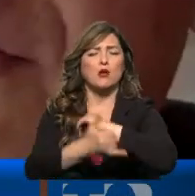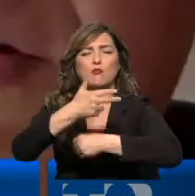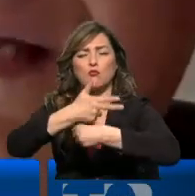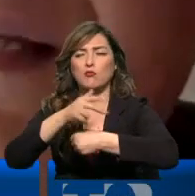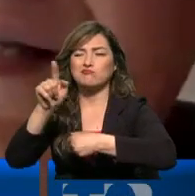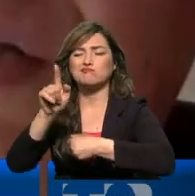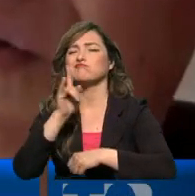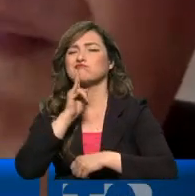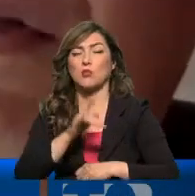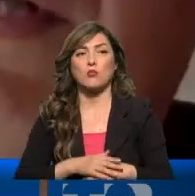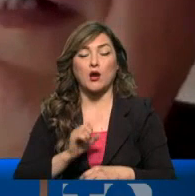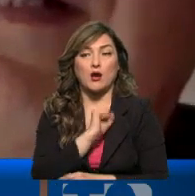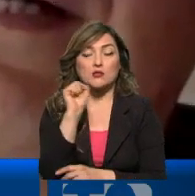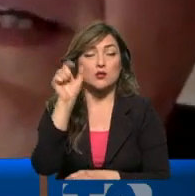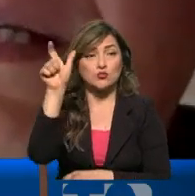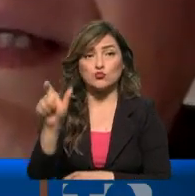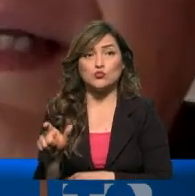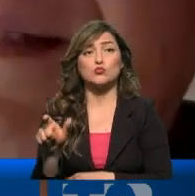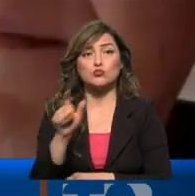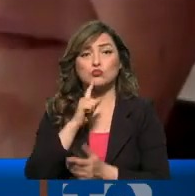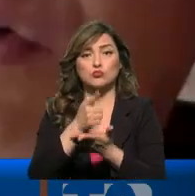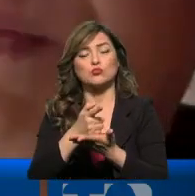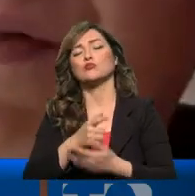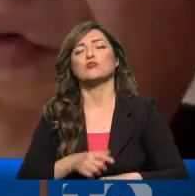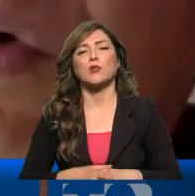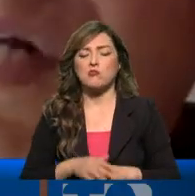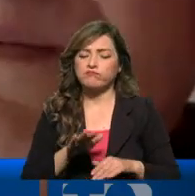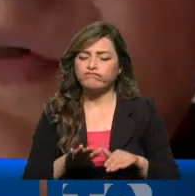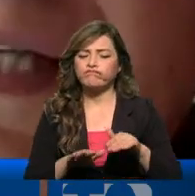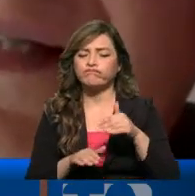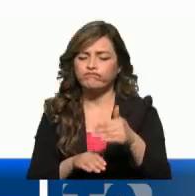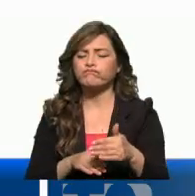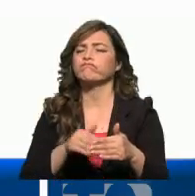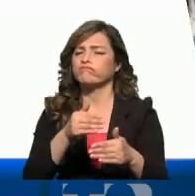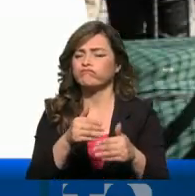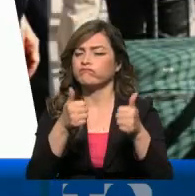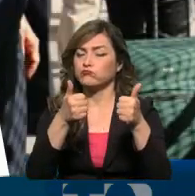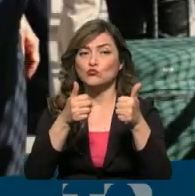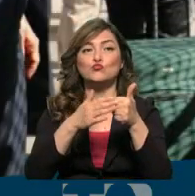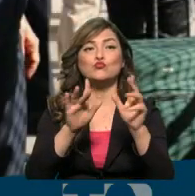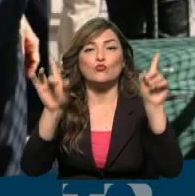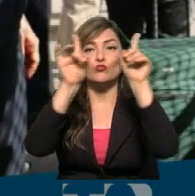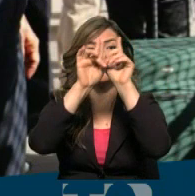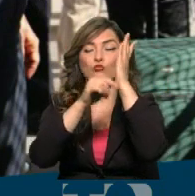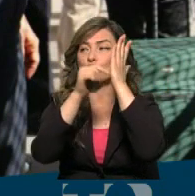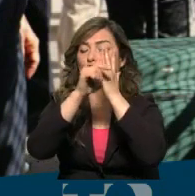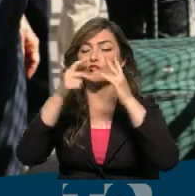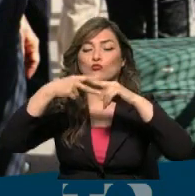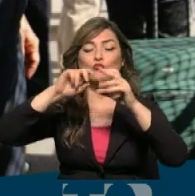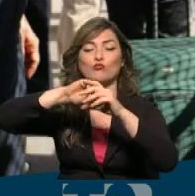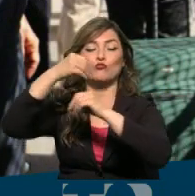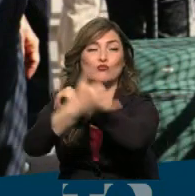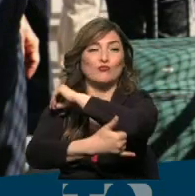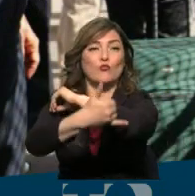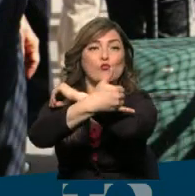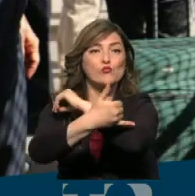territorial y el derecho del compatriota y estamos dando los pasos correspondientes según datos del ministerio de relaciones exteriores